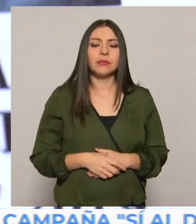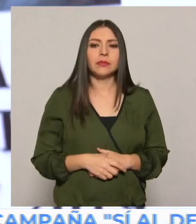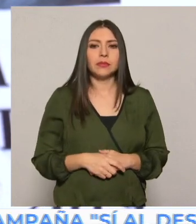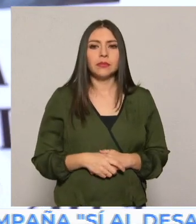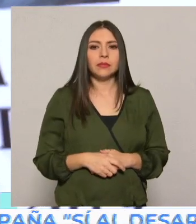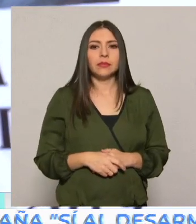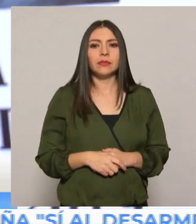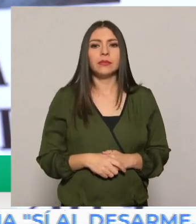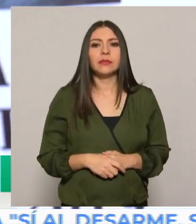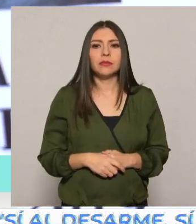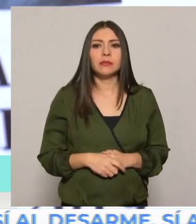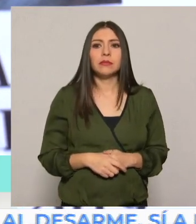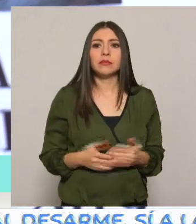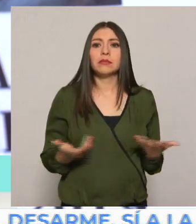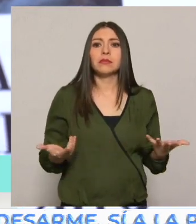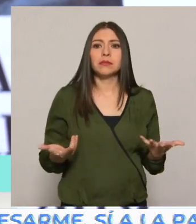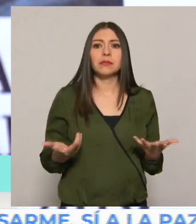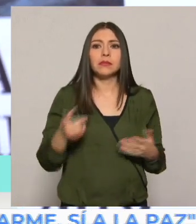¿A Natalie se la comió la tierra?